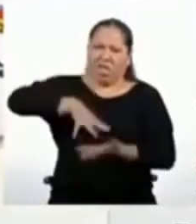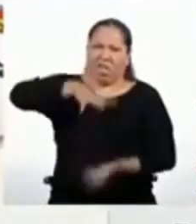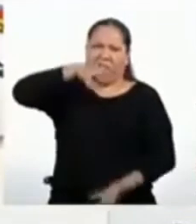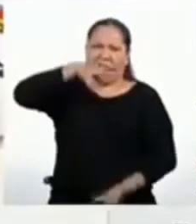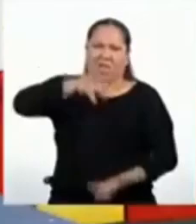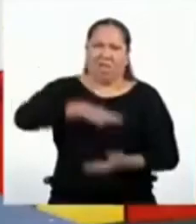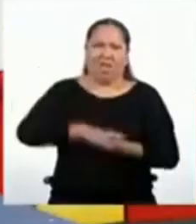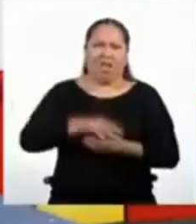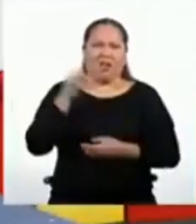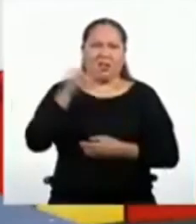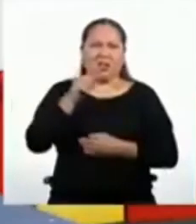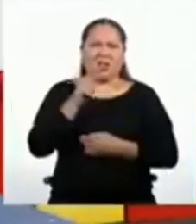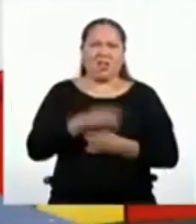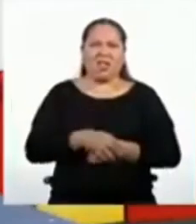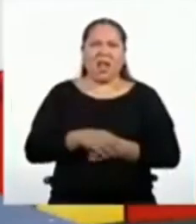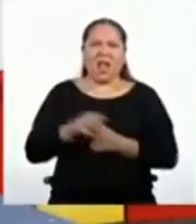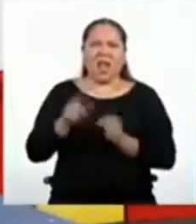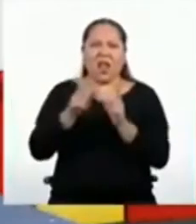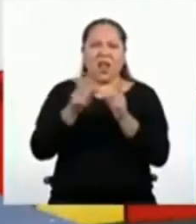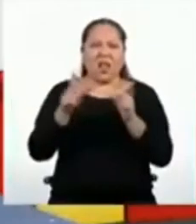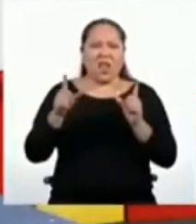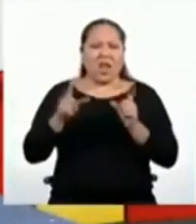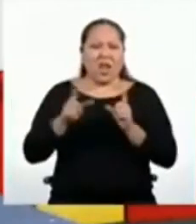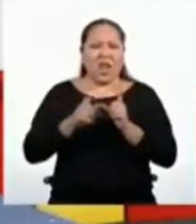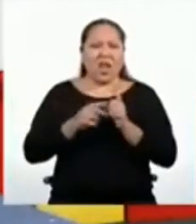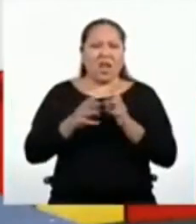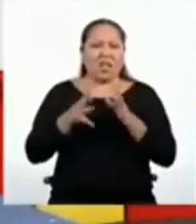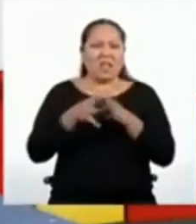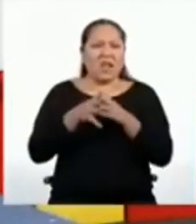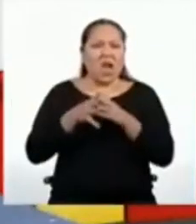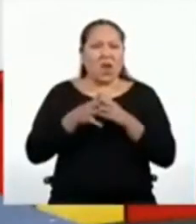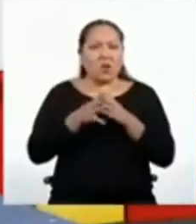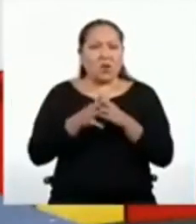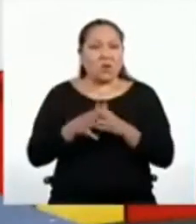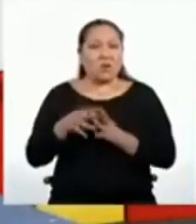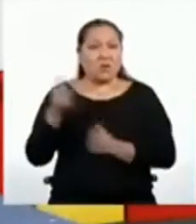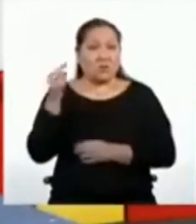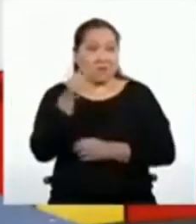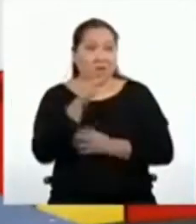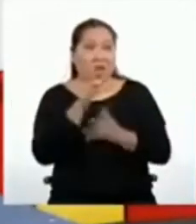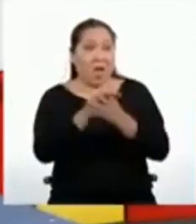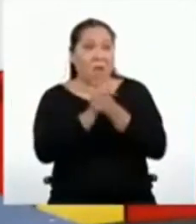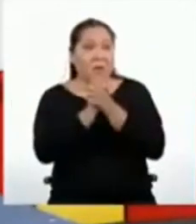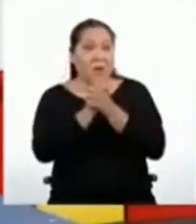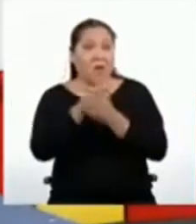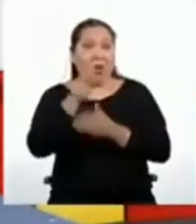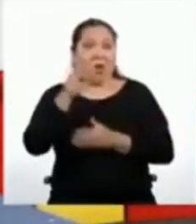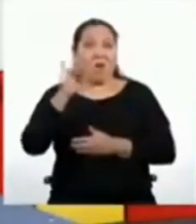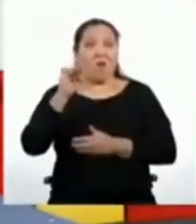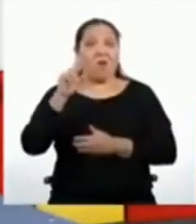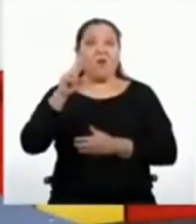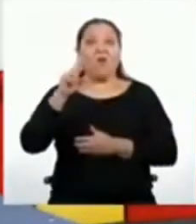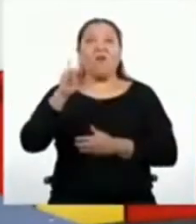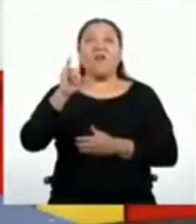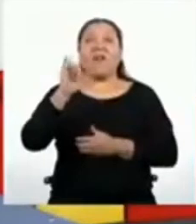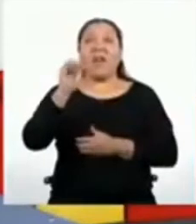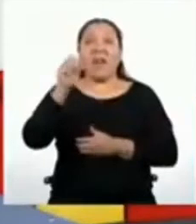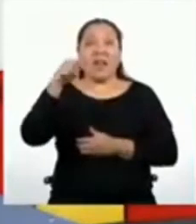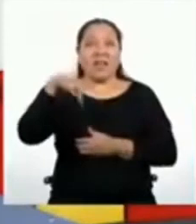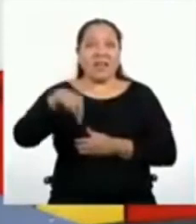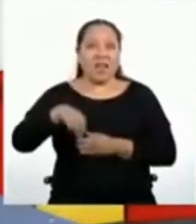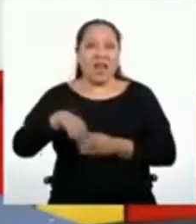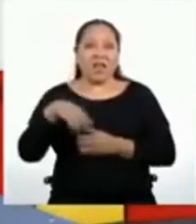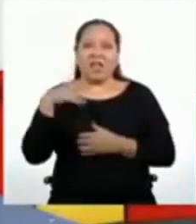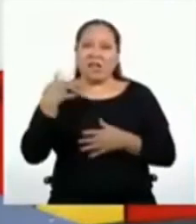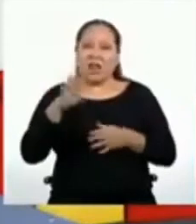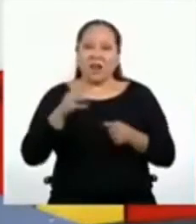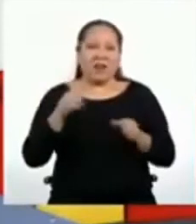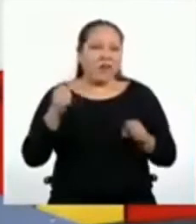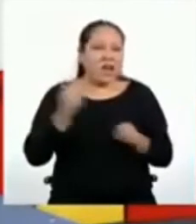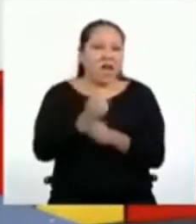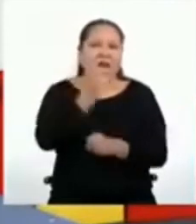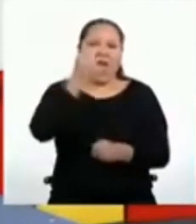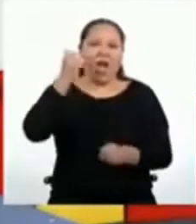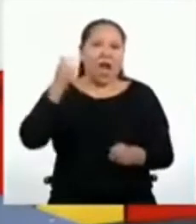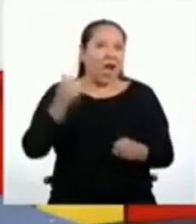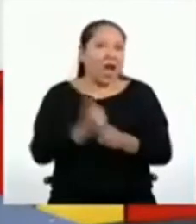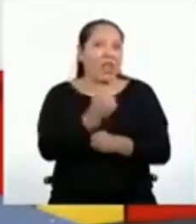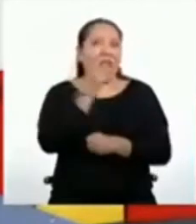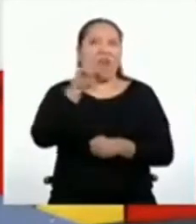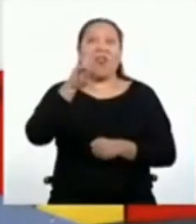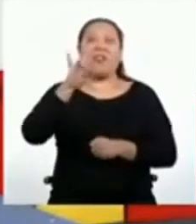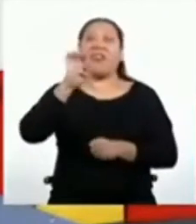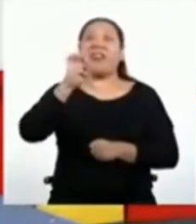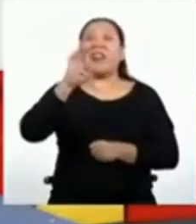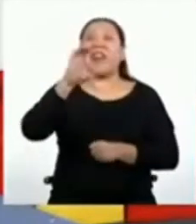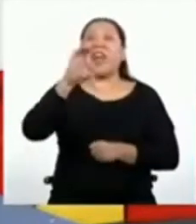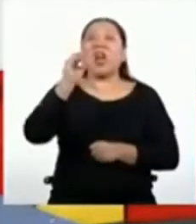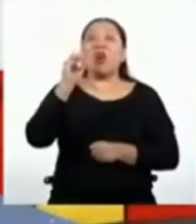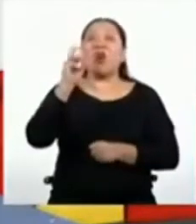Empire State? Creo que sí. El amigo Brian ha batido su propio récord ya 10 veces y la última vez